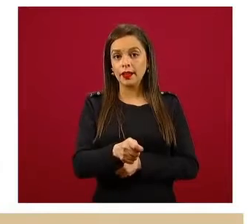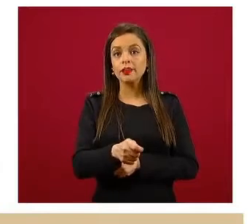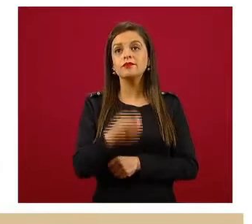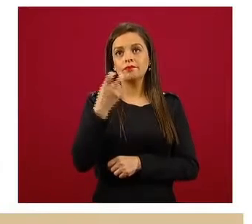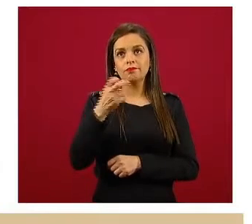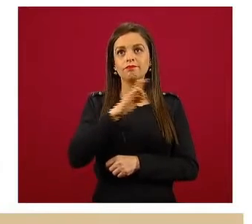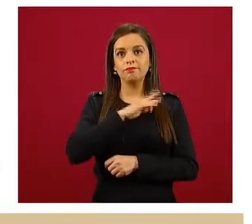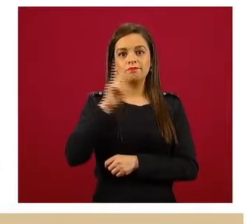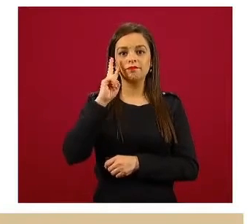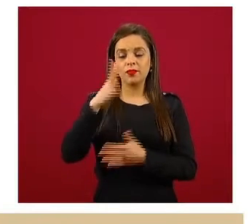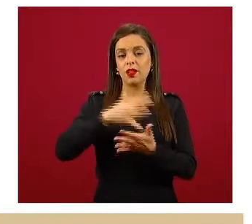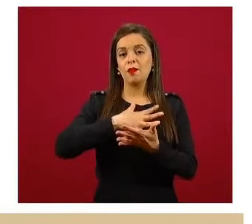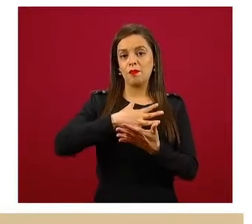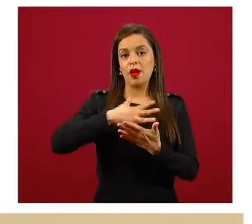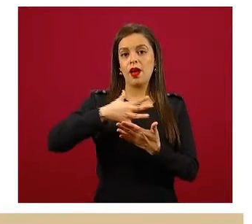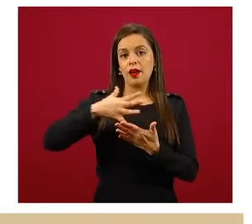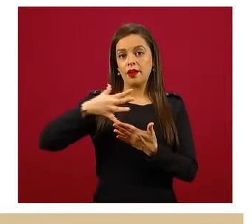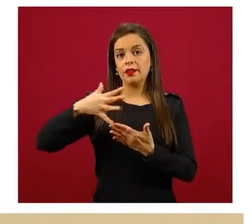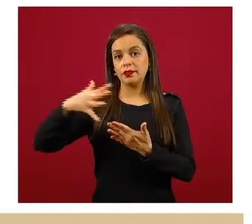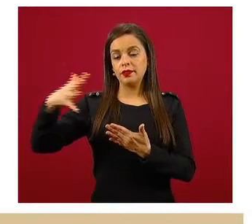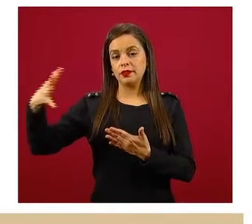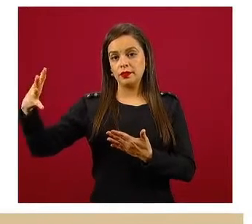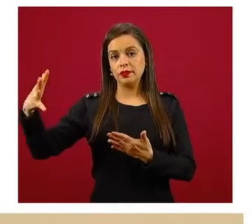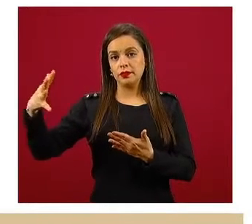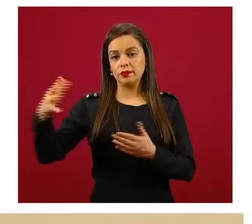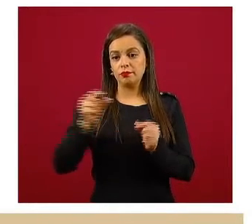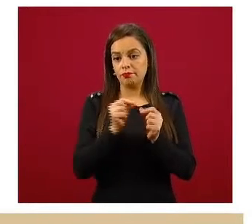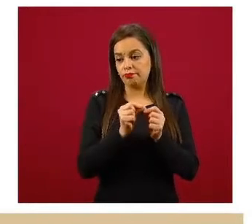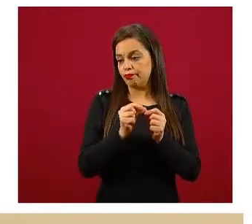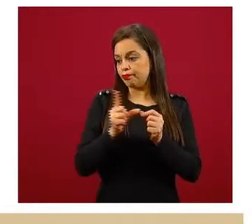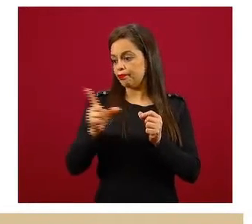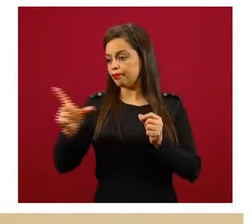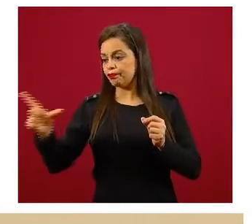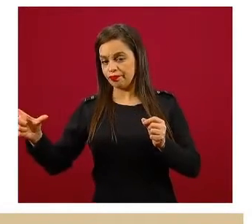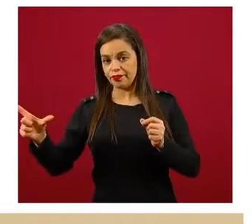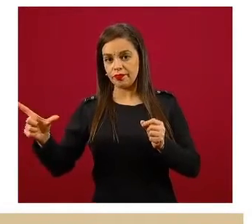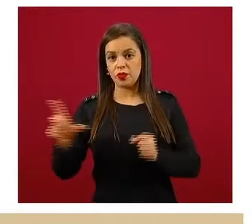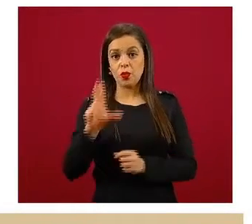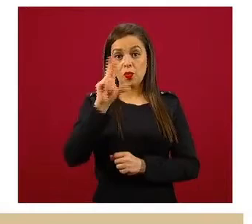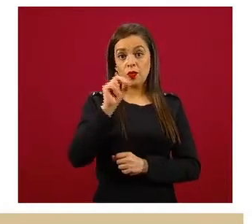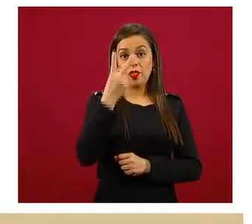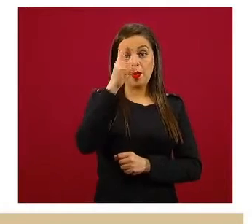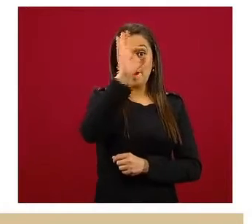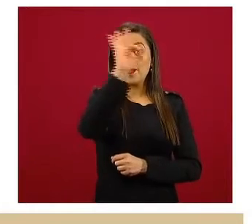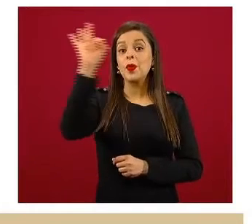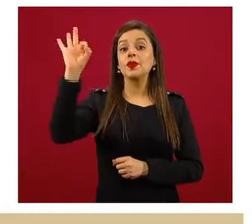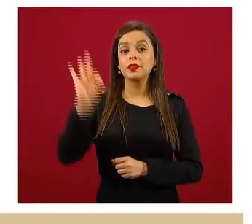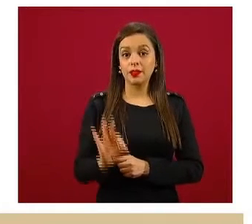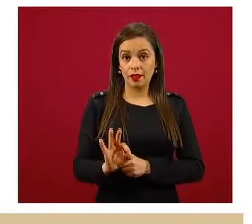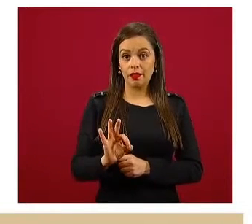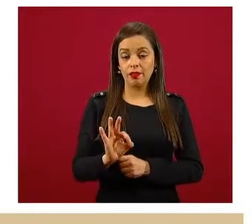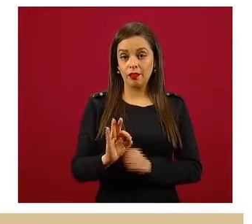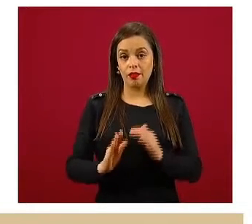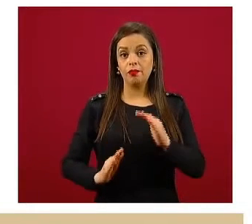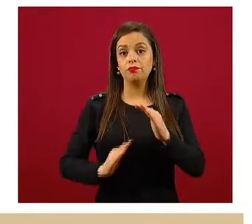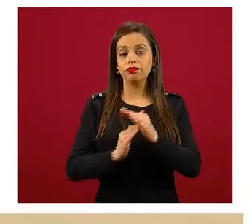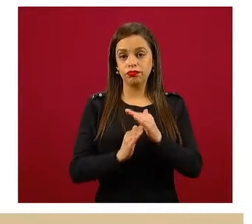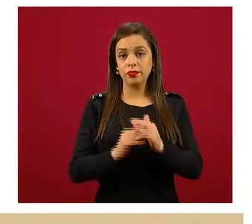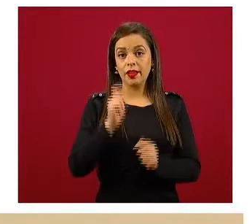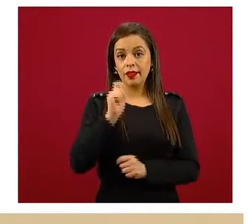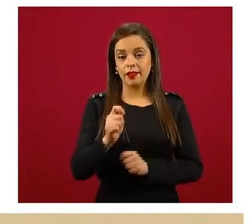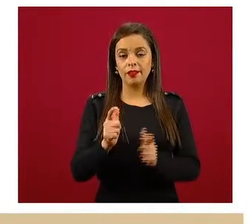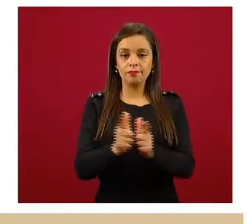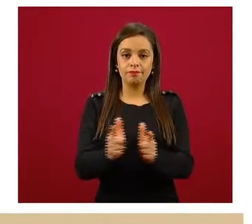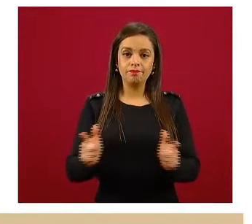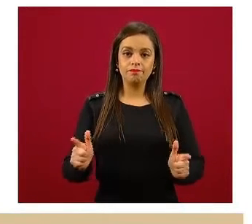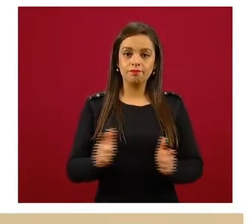incremento en la proporción que llega prácticamente hasta un 82% en el grupo de